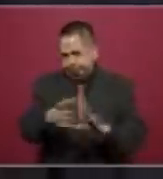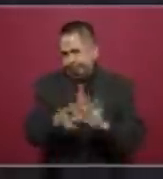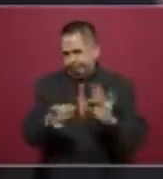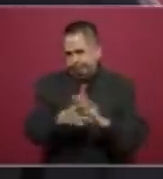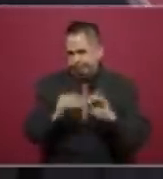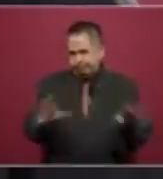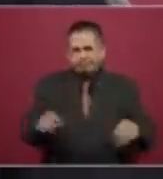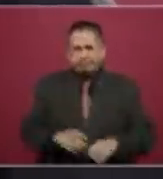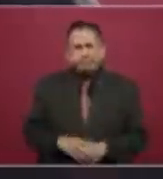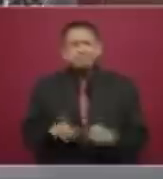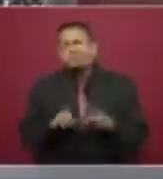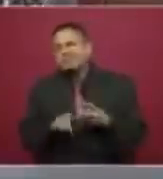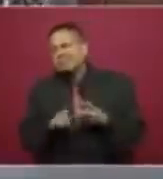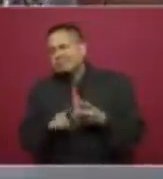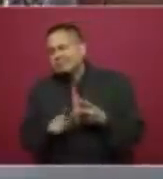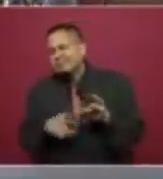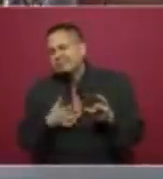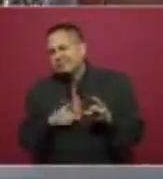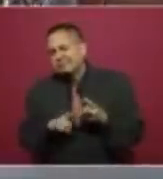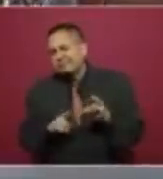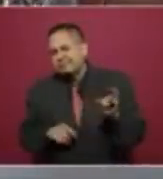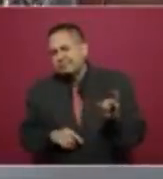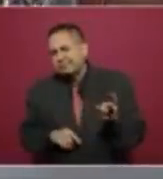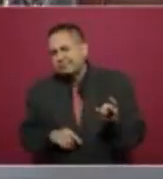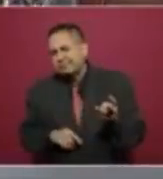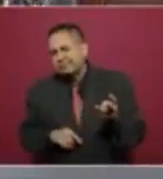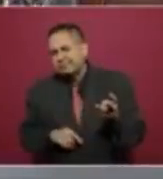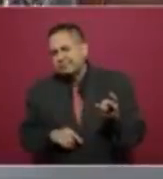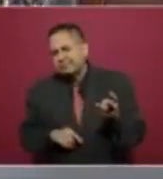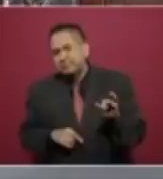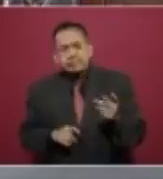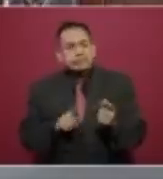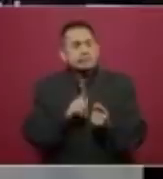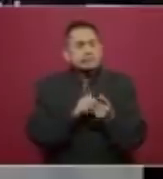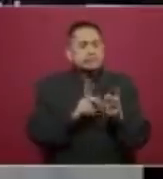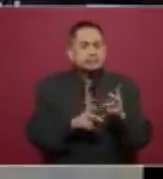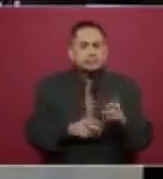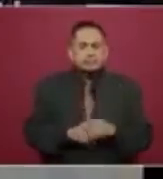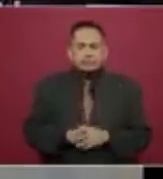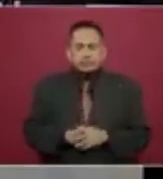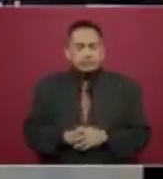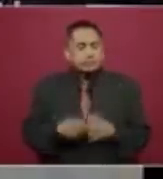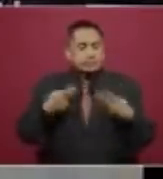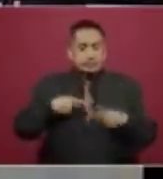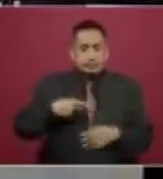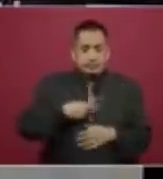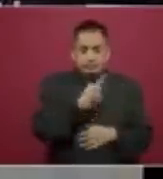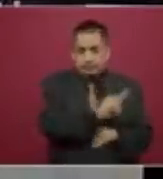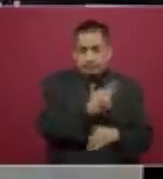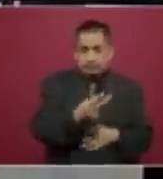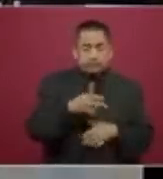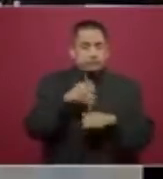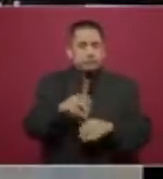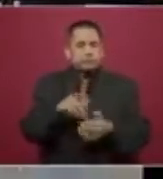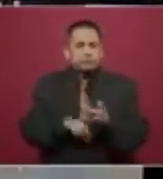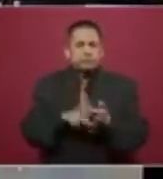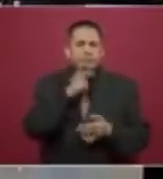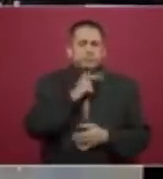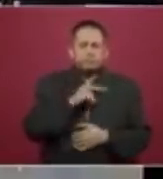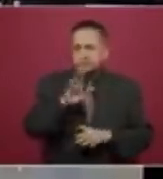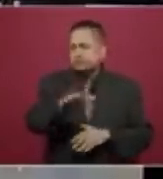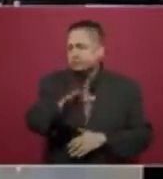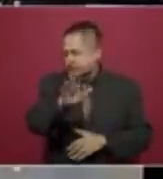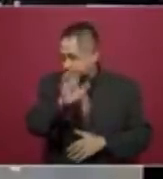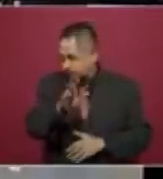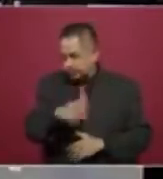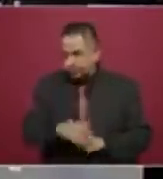Y lo tercero. En Uno TV platicamos con algunas, con tres agentes del caso Trawitz. Mire, una